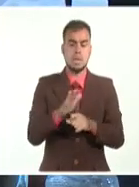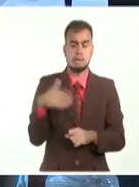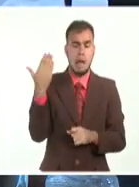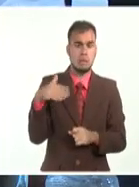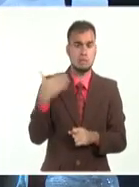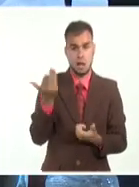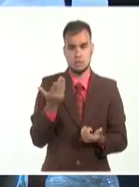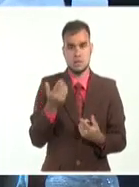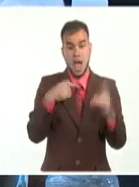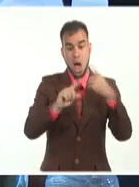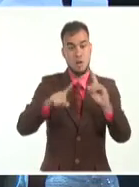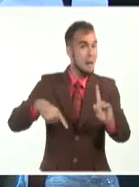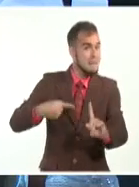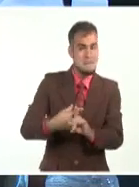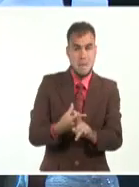cepas